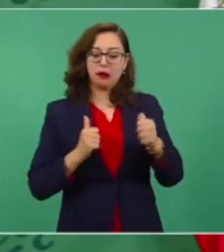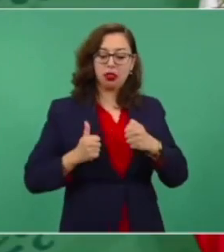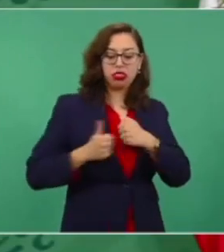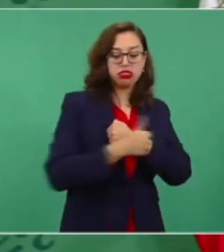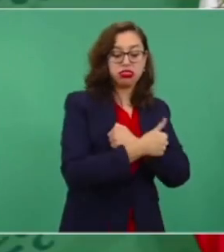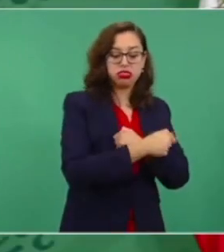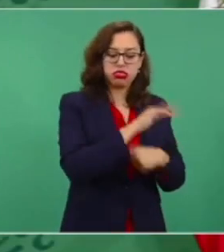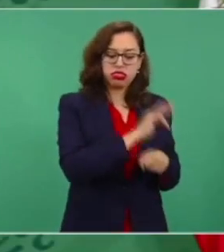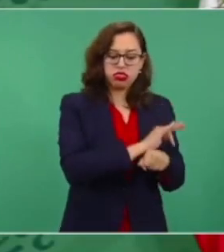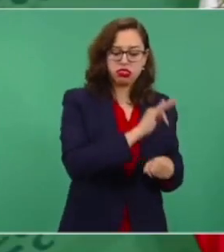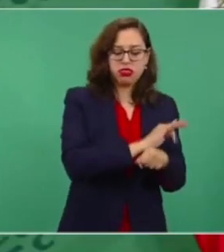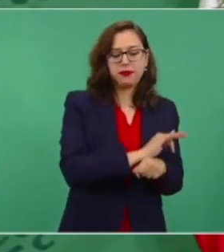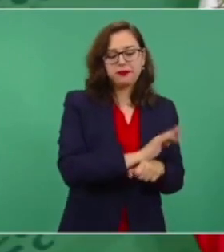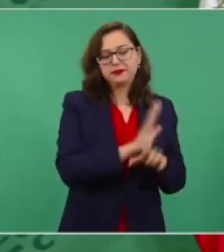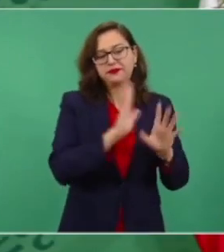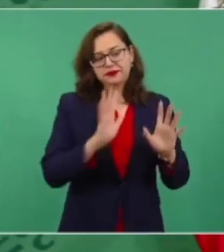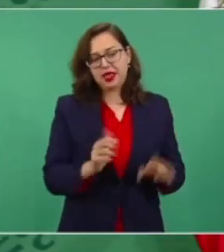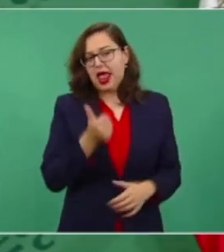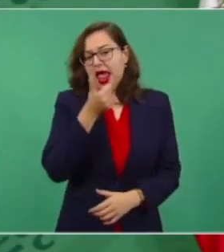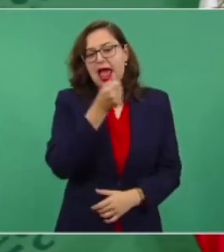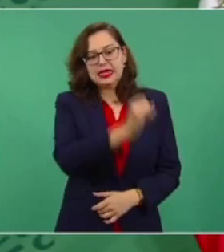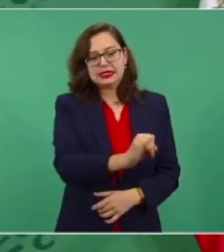mayoría de los medios en México